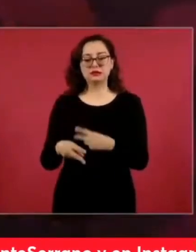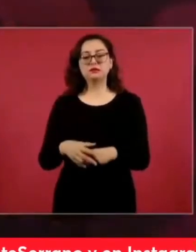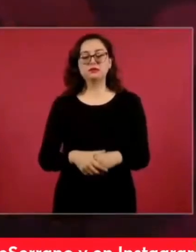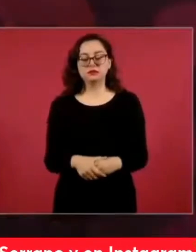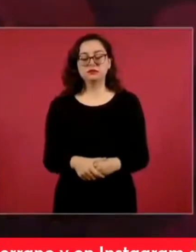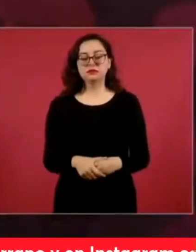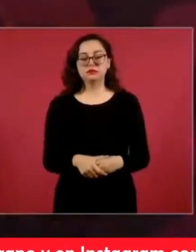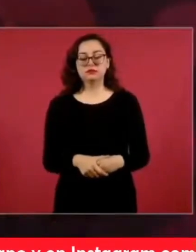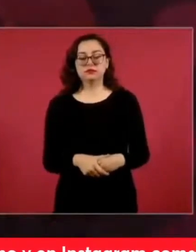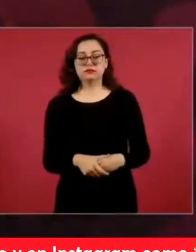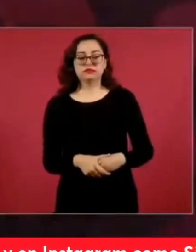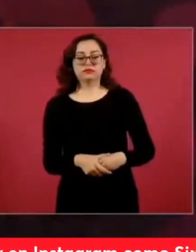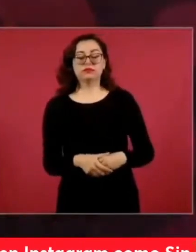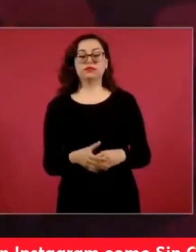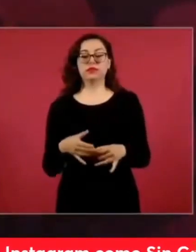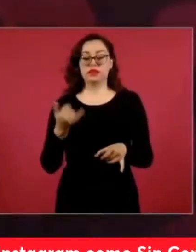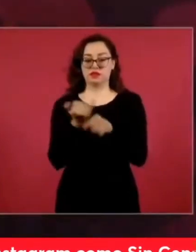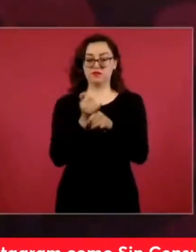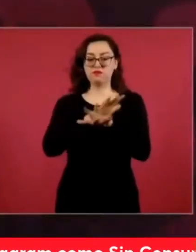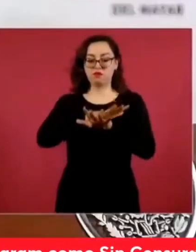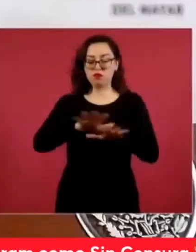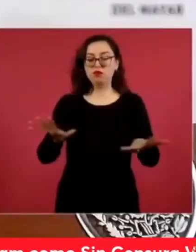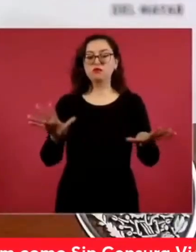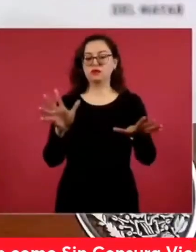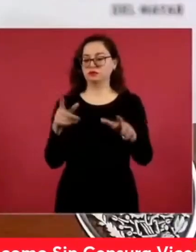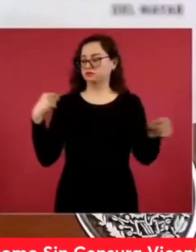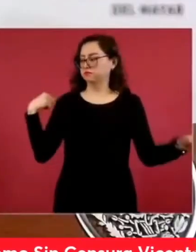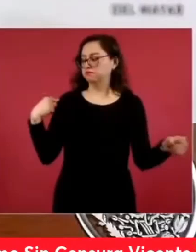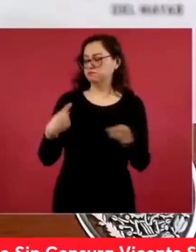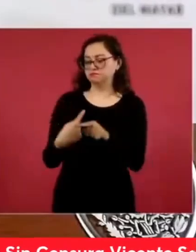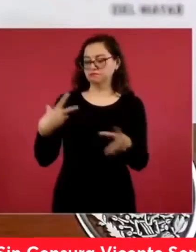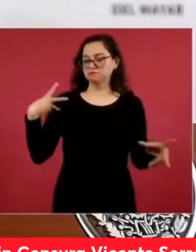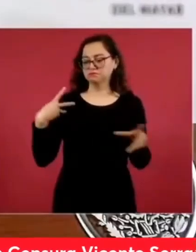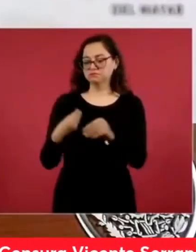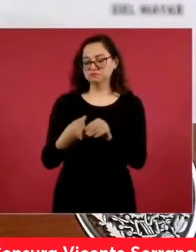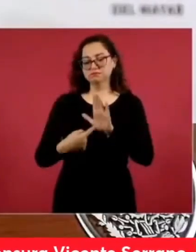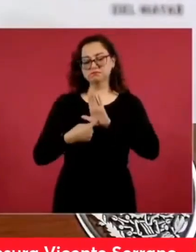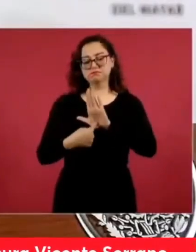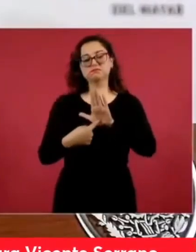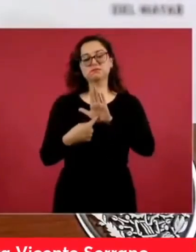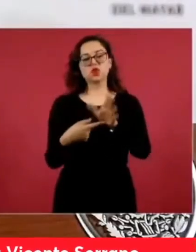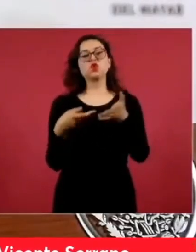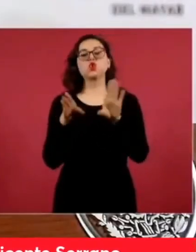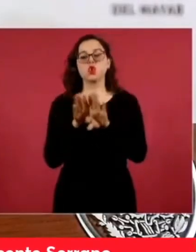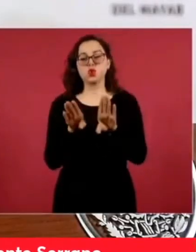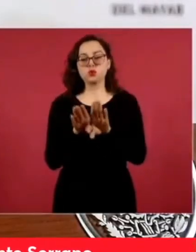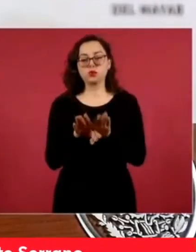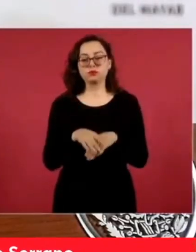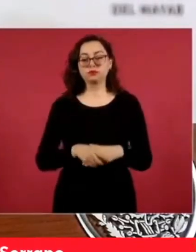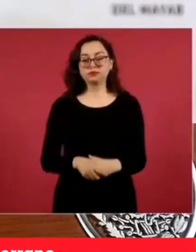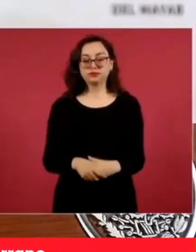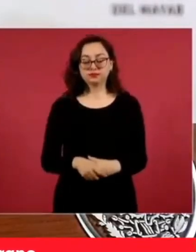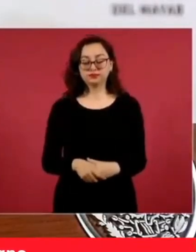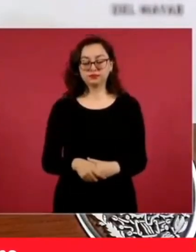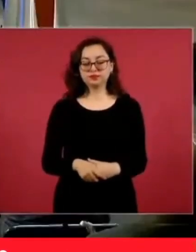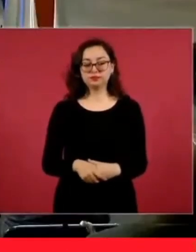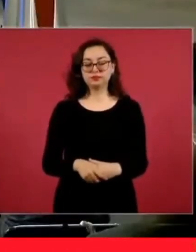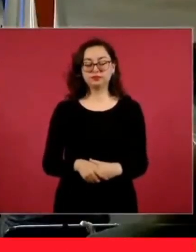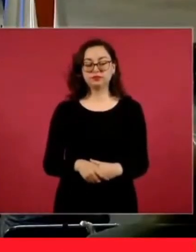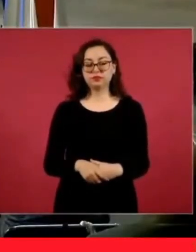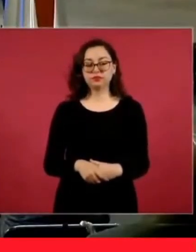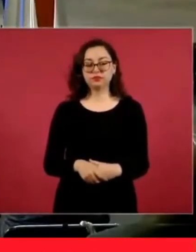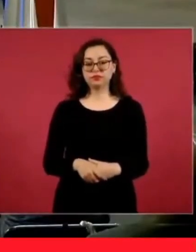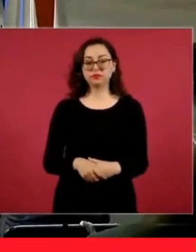para que se informe de cómo está la hacienda pública, cómo la